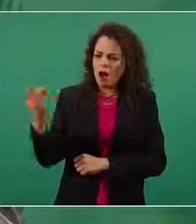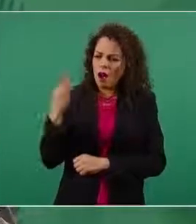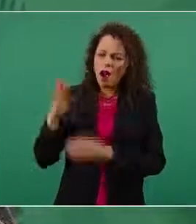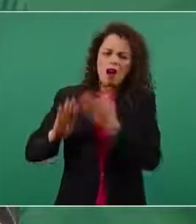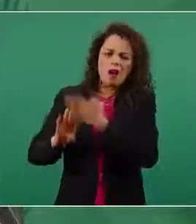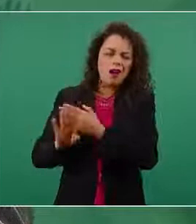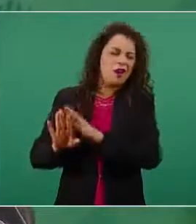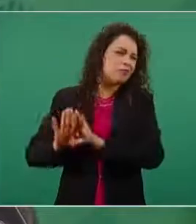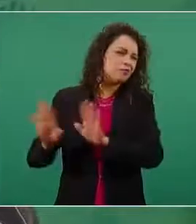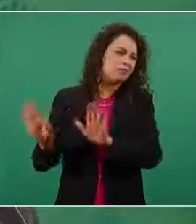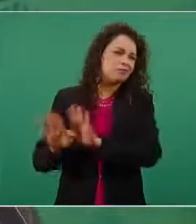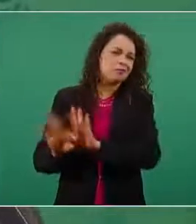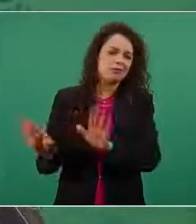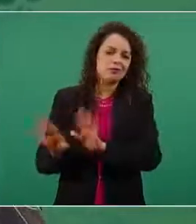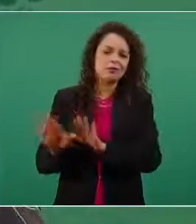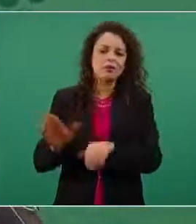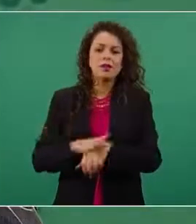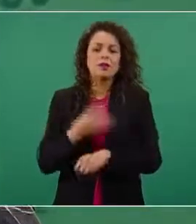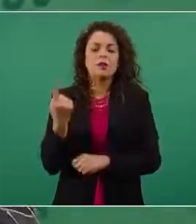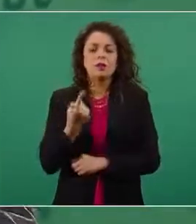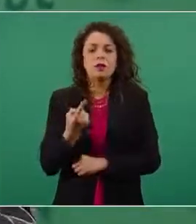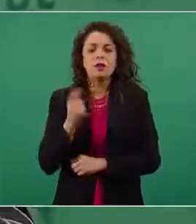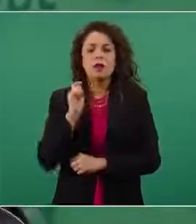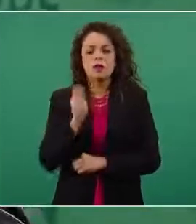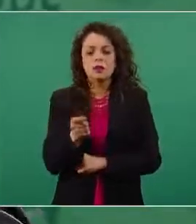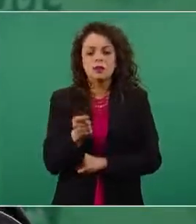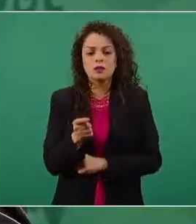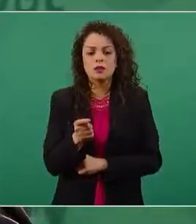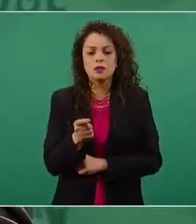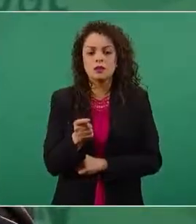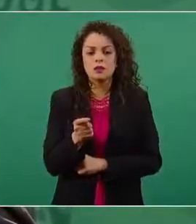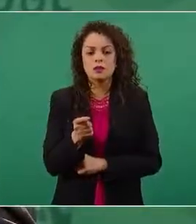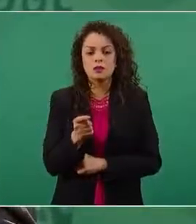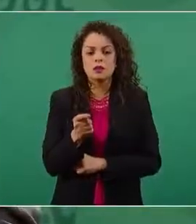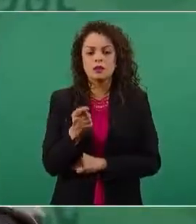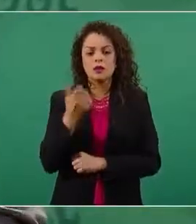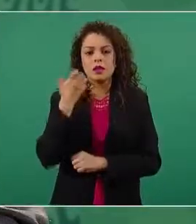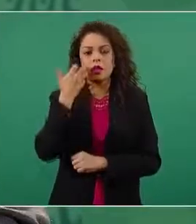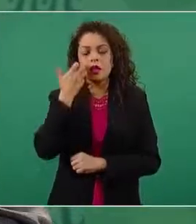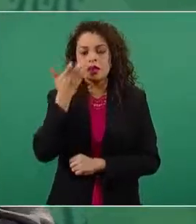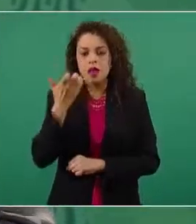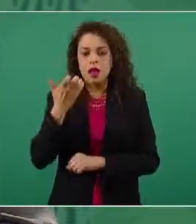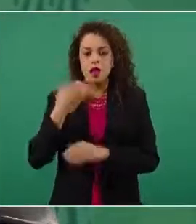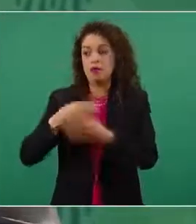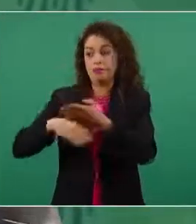porque es como una pedrada, es un golpe, un atentado,